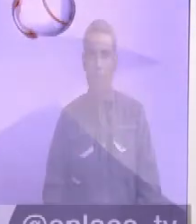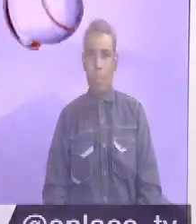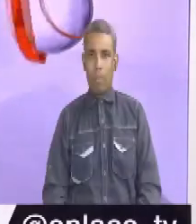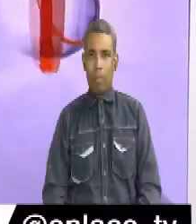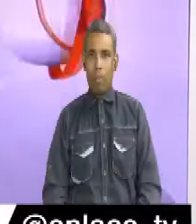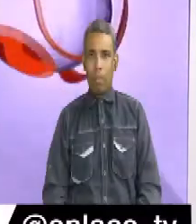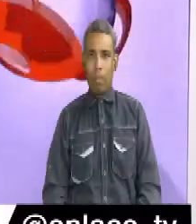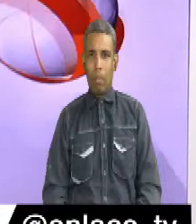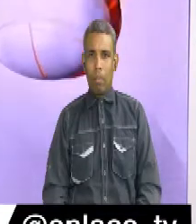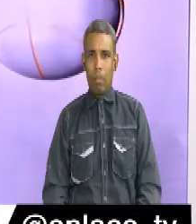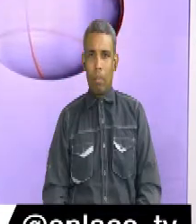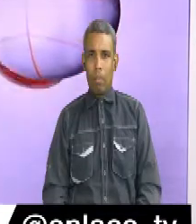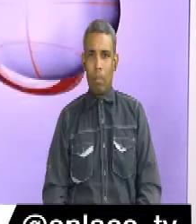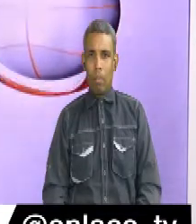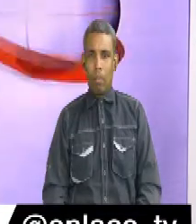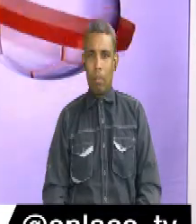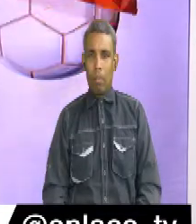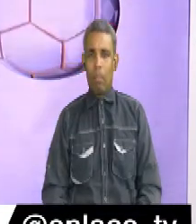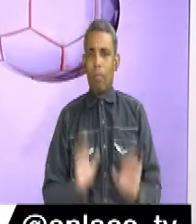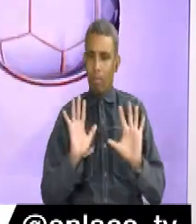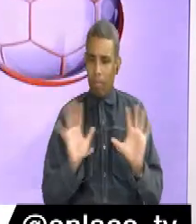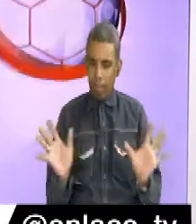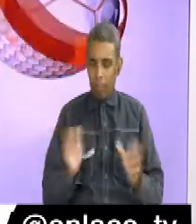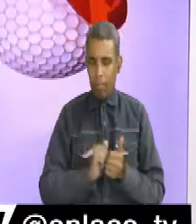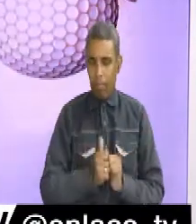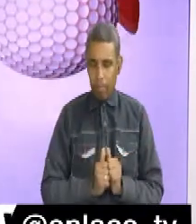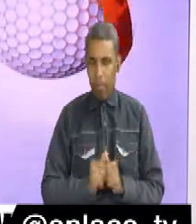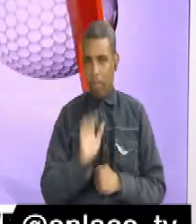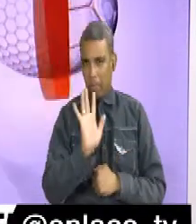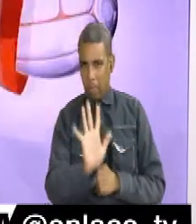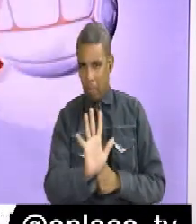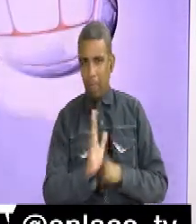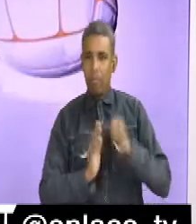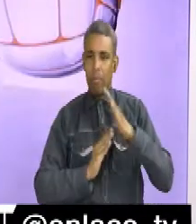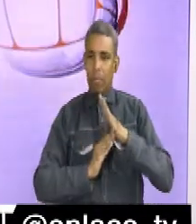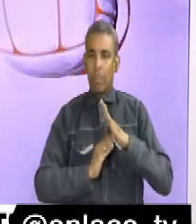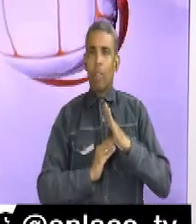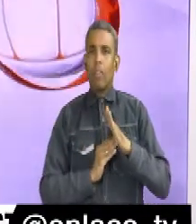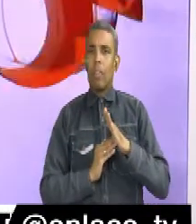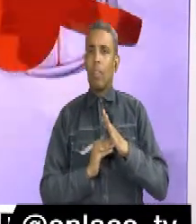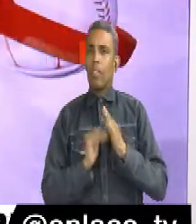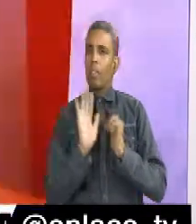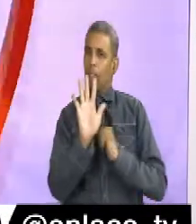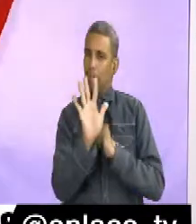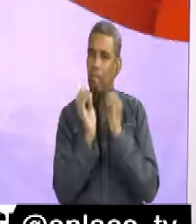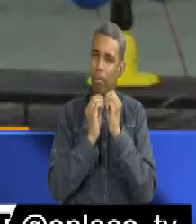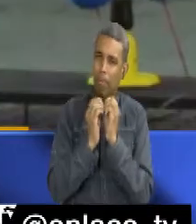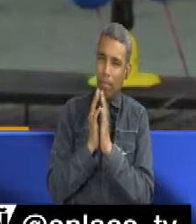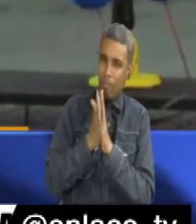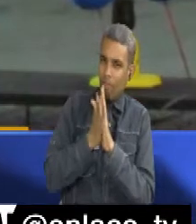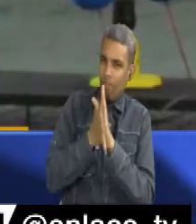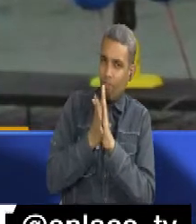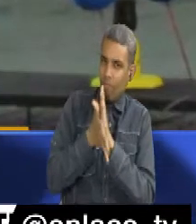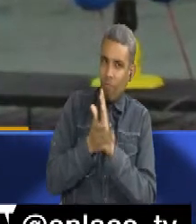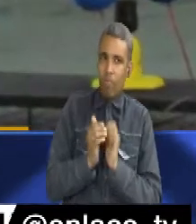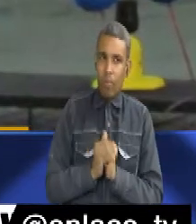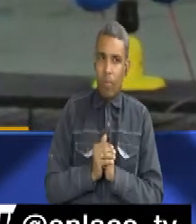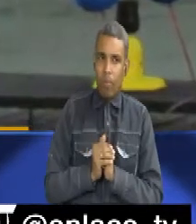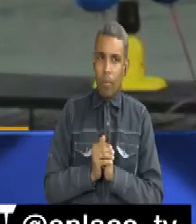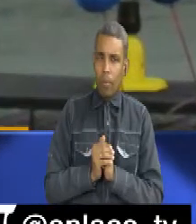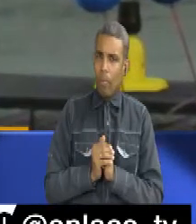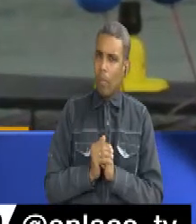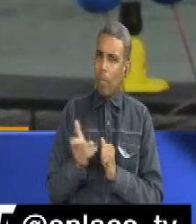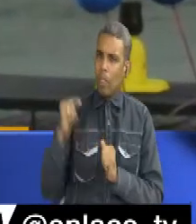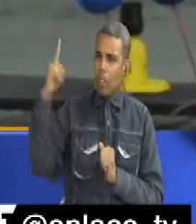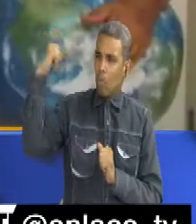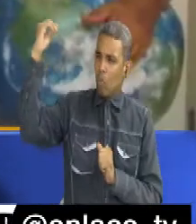Muy bien, es por el momento todo en deportes. Hacemos una pausa en Enlace Noticias. Al regresar, les tendremos detalles sobre la particular celebración